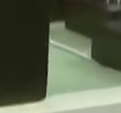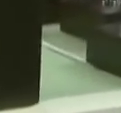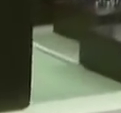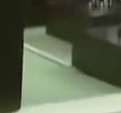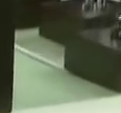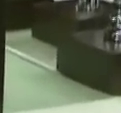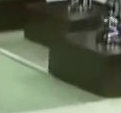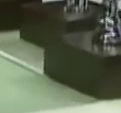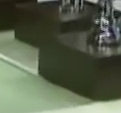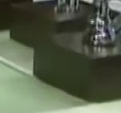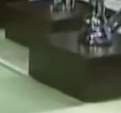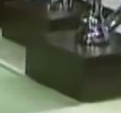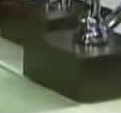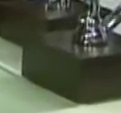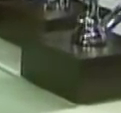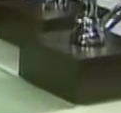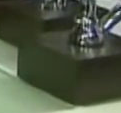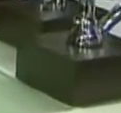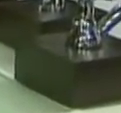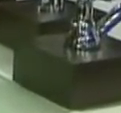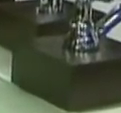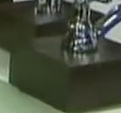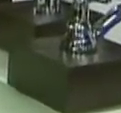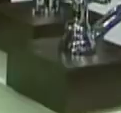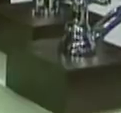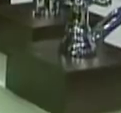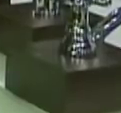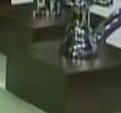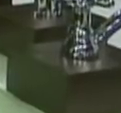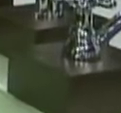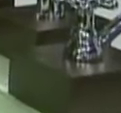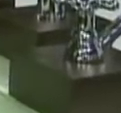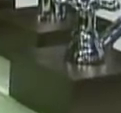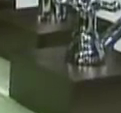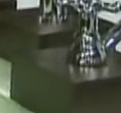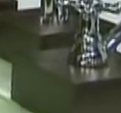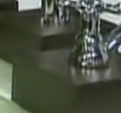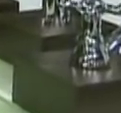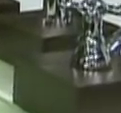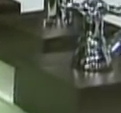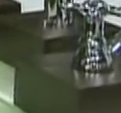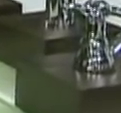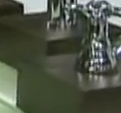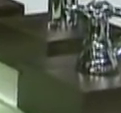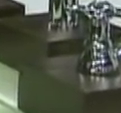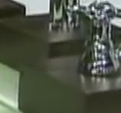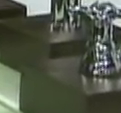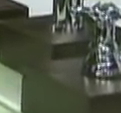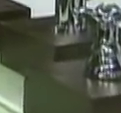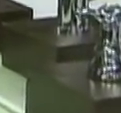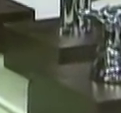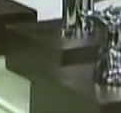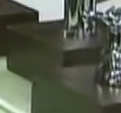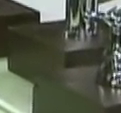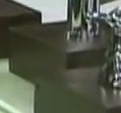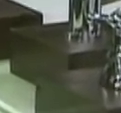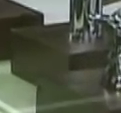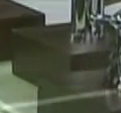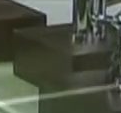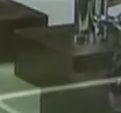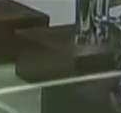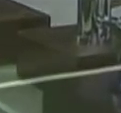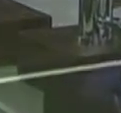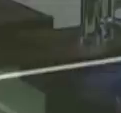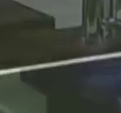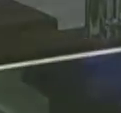país. Repetimos para todos ustedes, 3.338 millones de dólares. A partir de hoy, además,